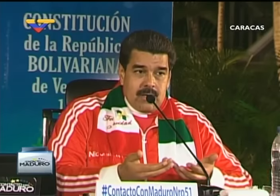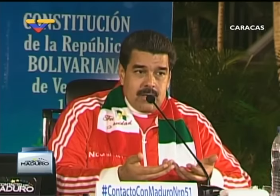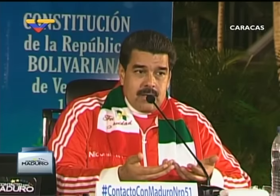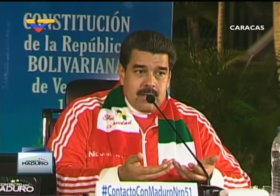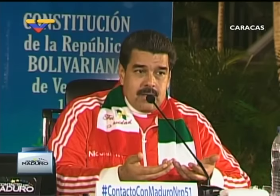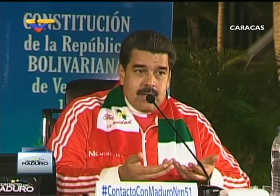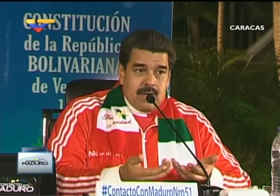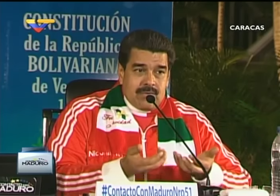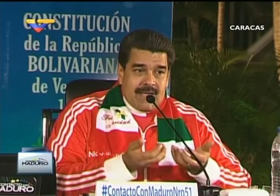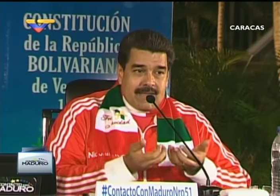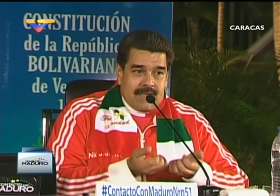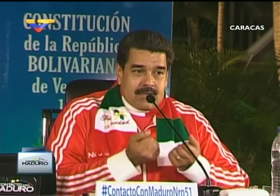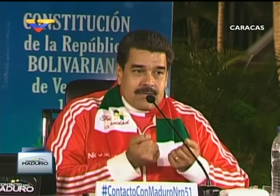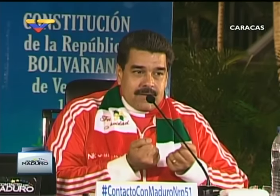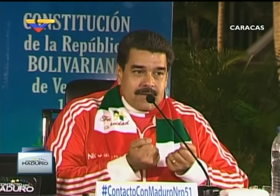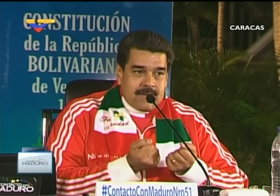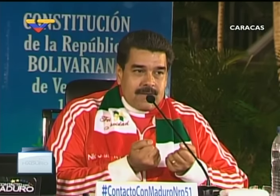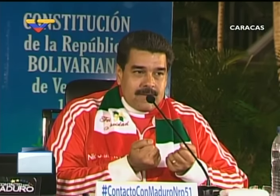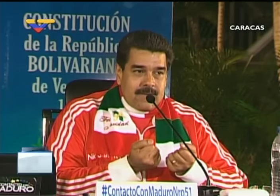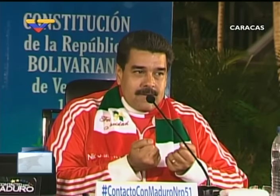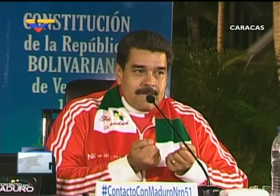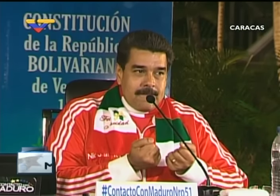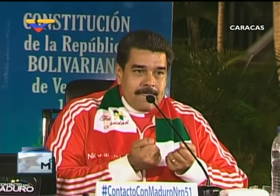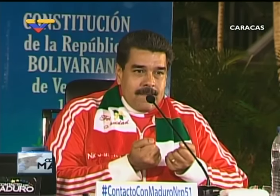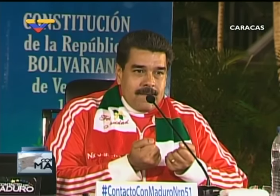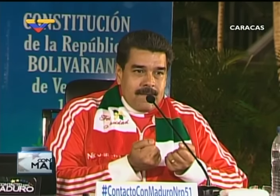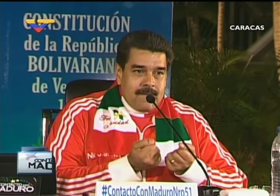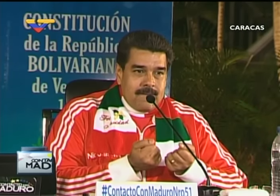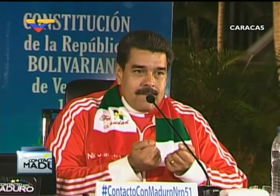inducido a una catástrofe.